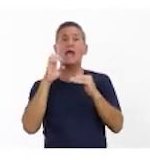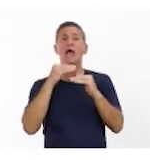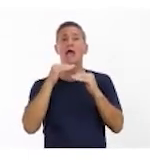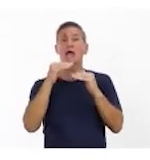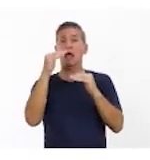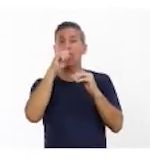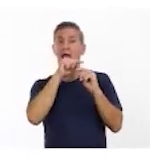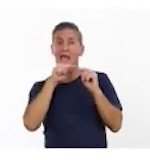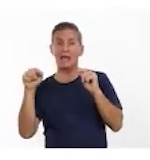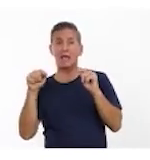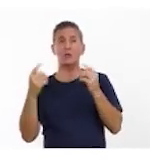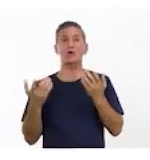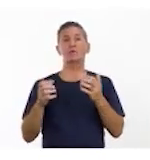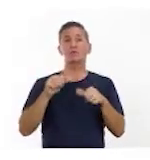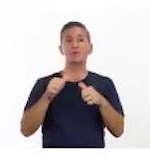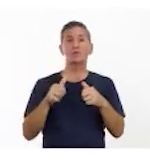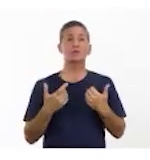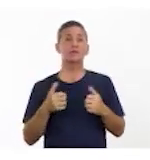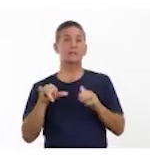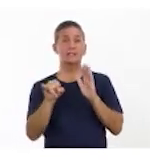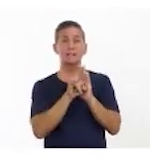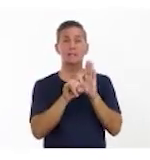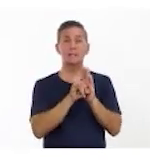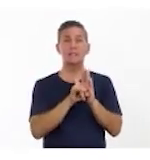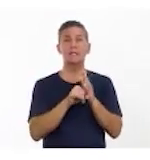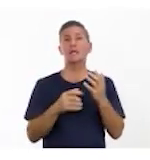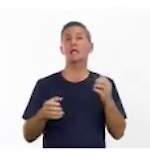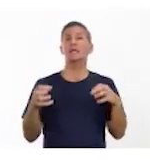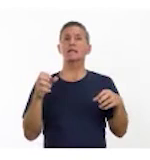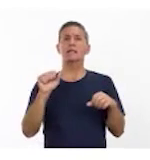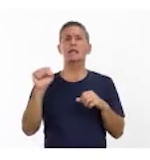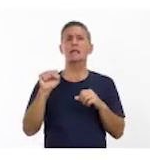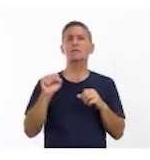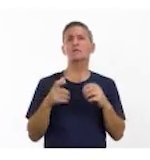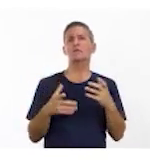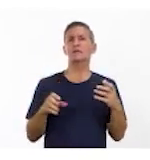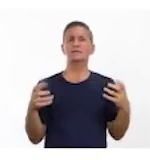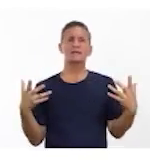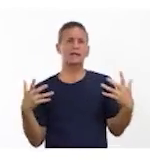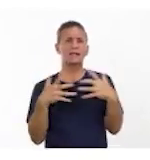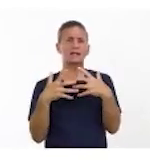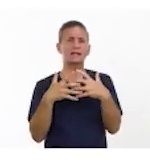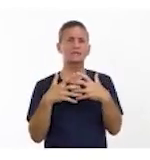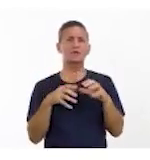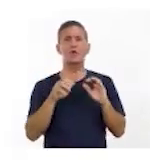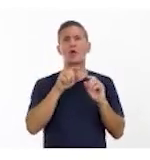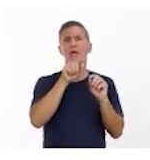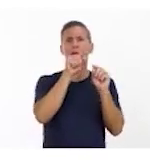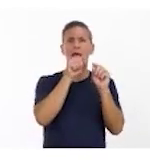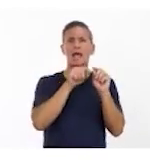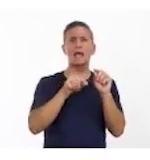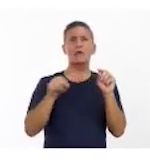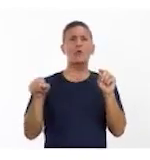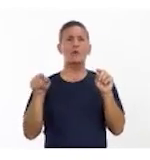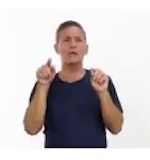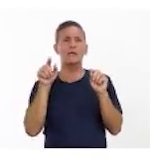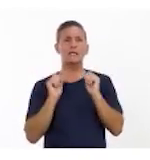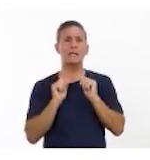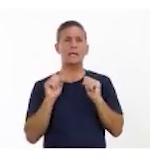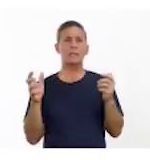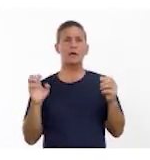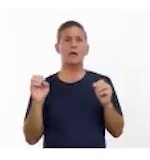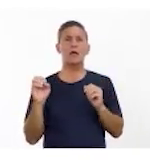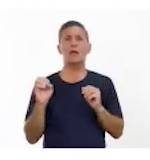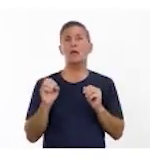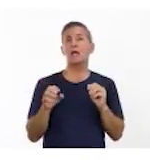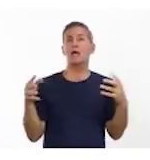identificar las fórmulas químicas de las sustancias reaccionantes y productos en un esquema de relación genética y o relación